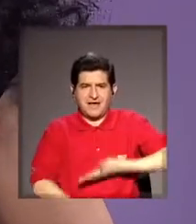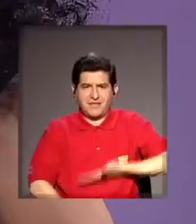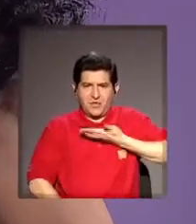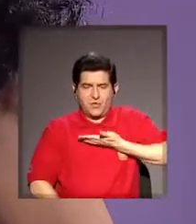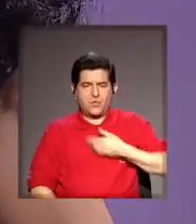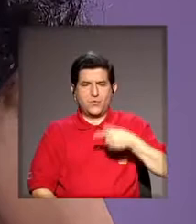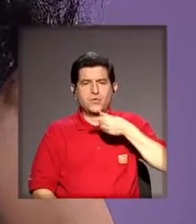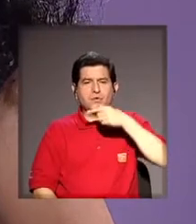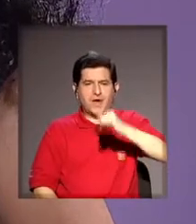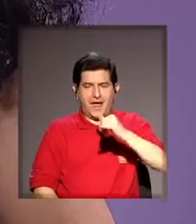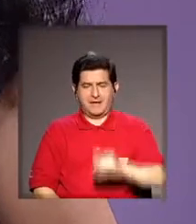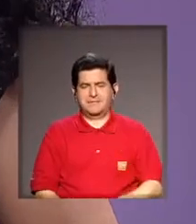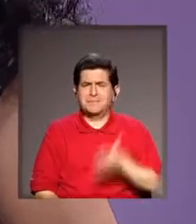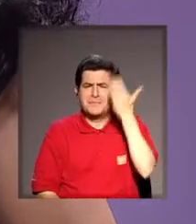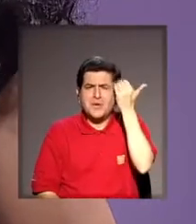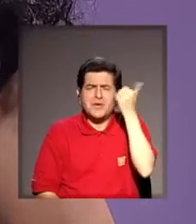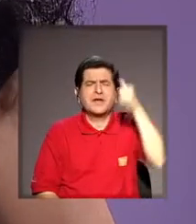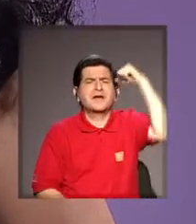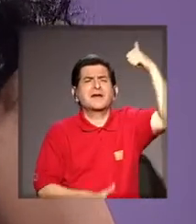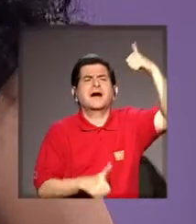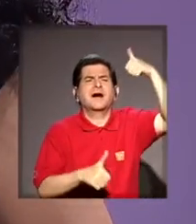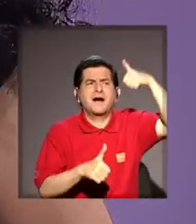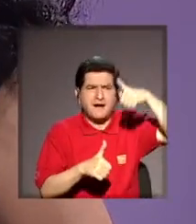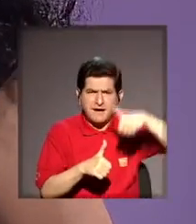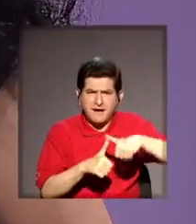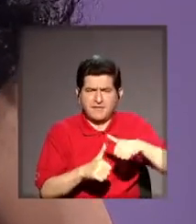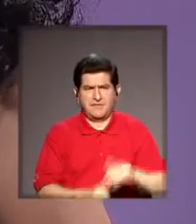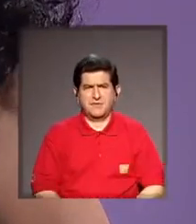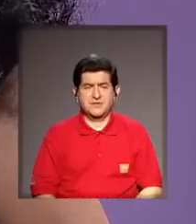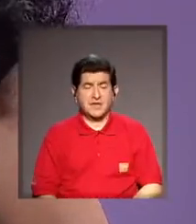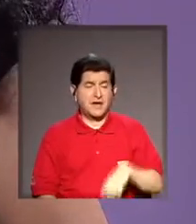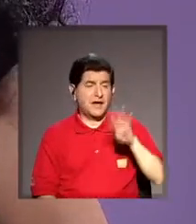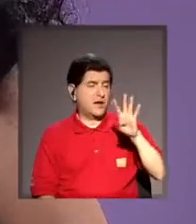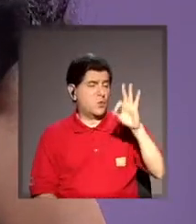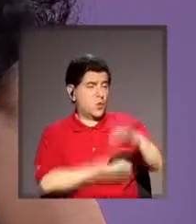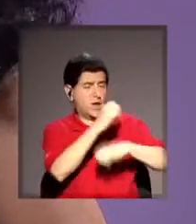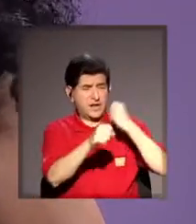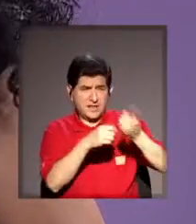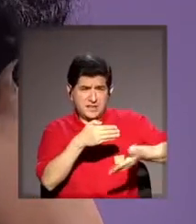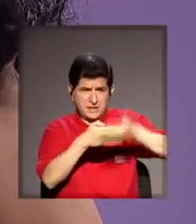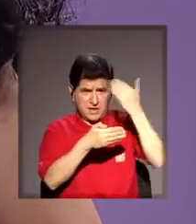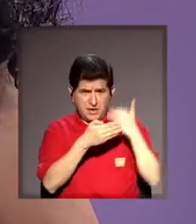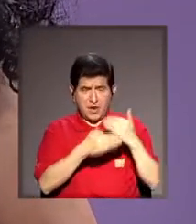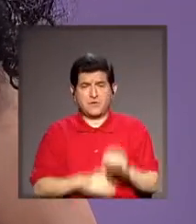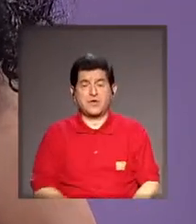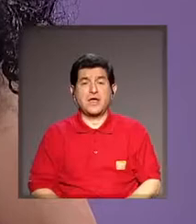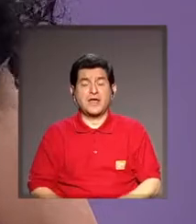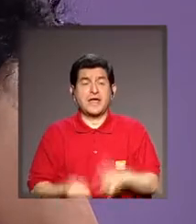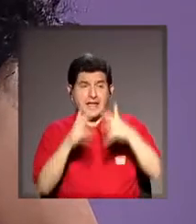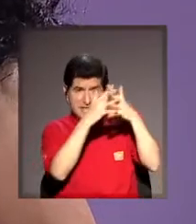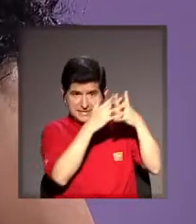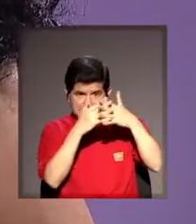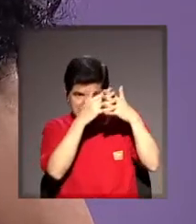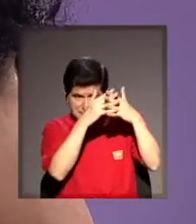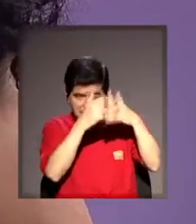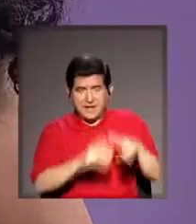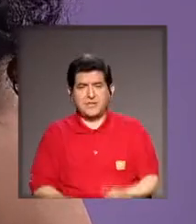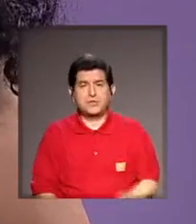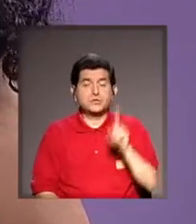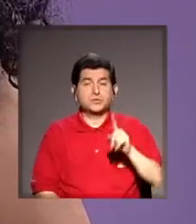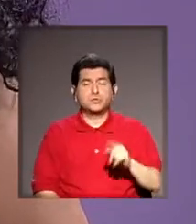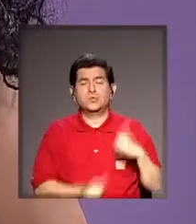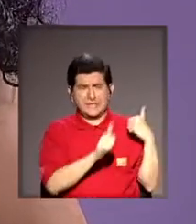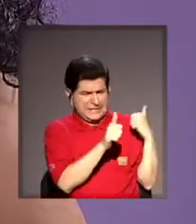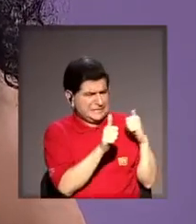porque recordamos como hace 49 años se instauró en estados unidos hay una